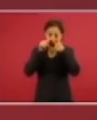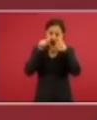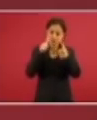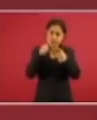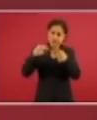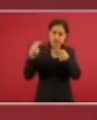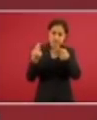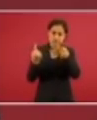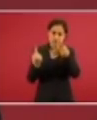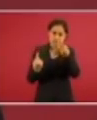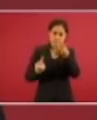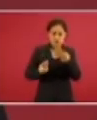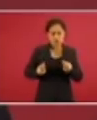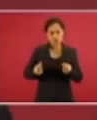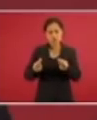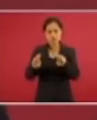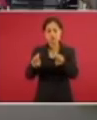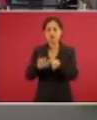Y acerca de la pregunta que